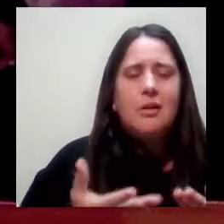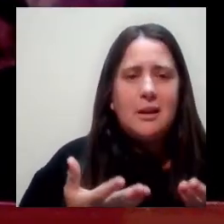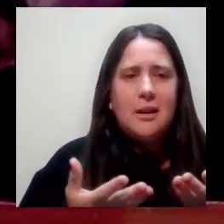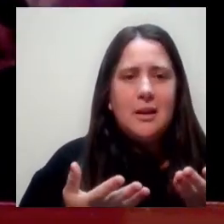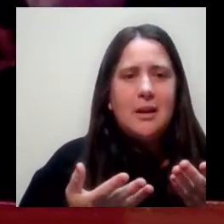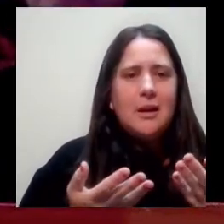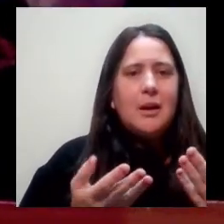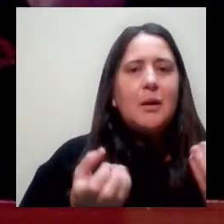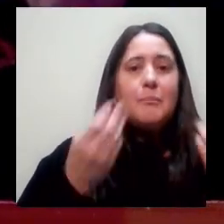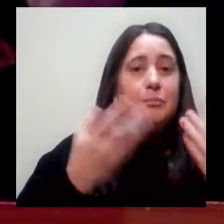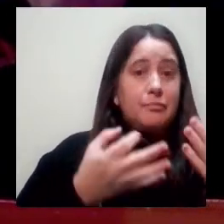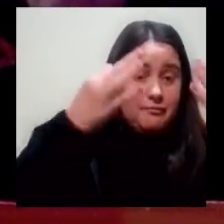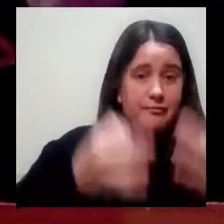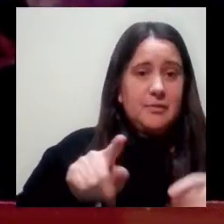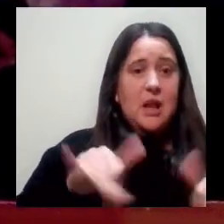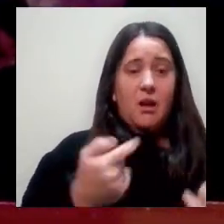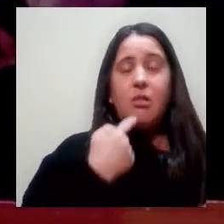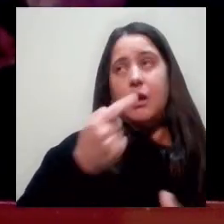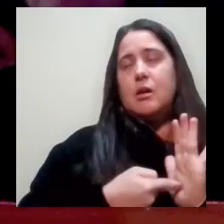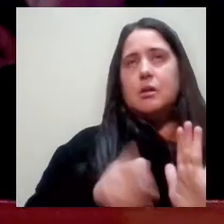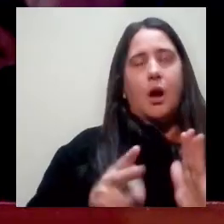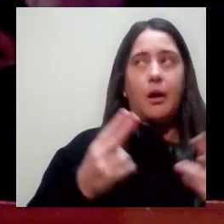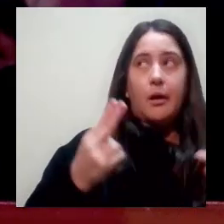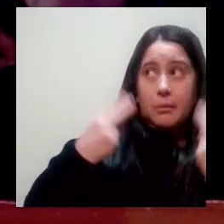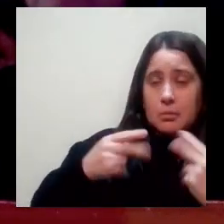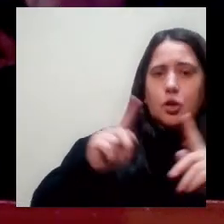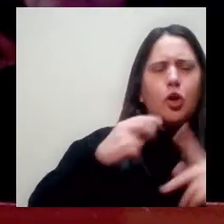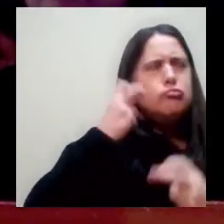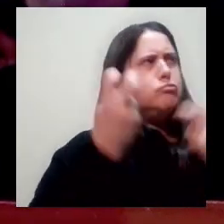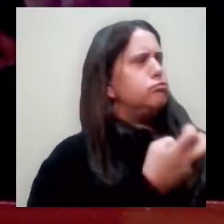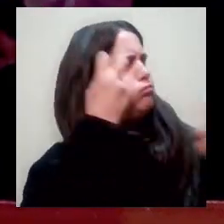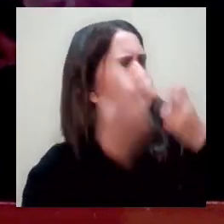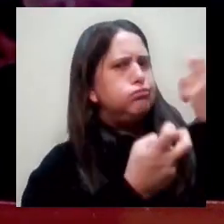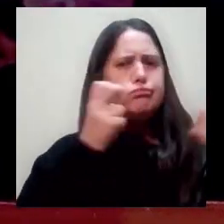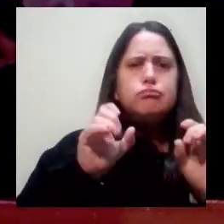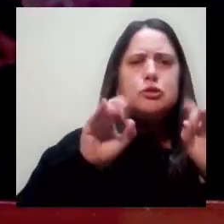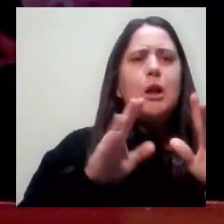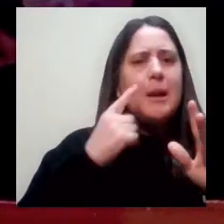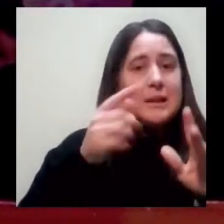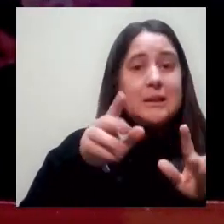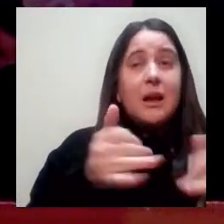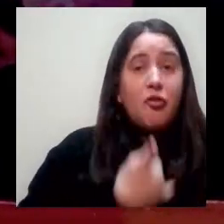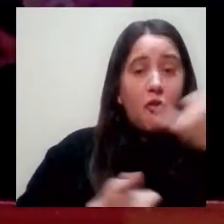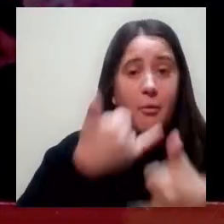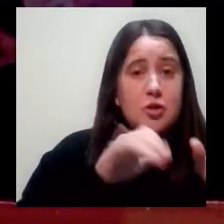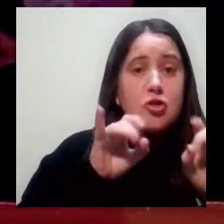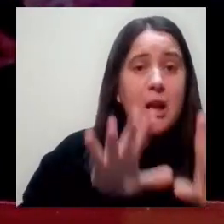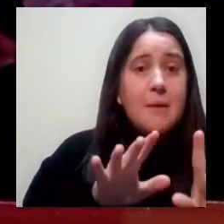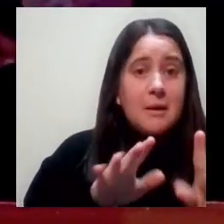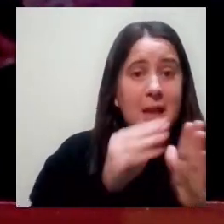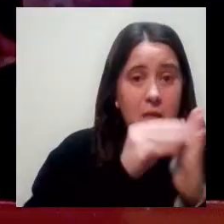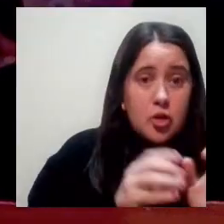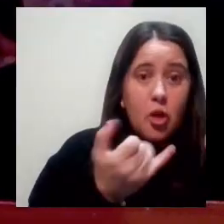a lo que ya está preestablecido, sino que busca no solamente extraer información y tomar datos, sino